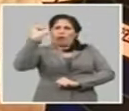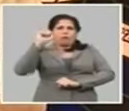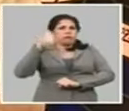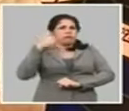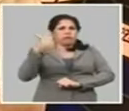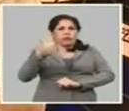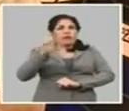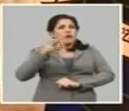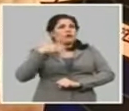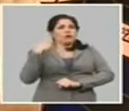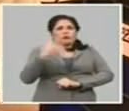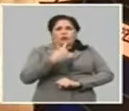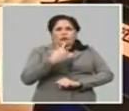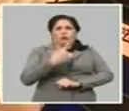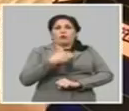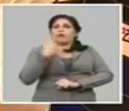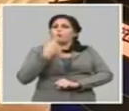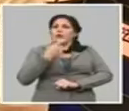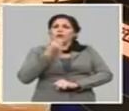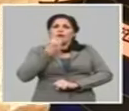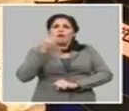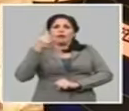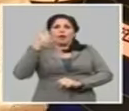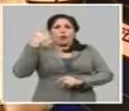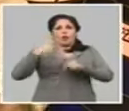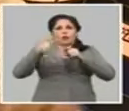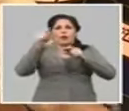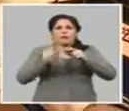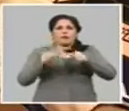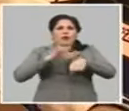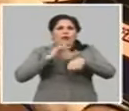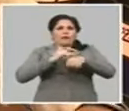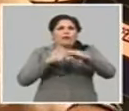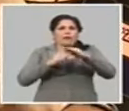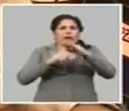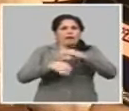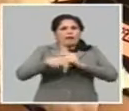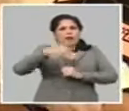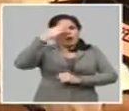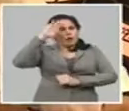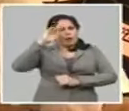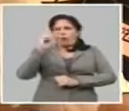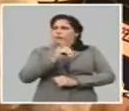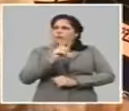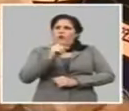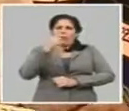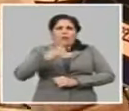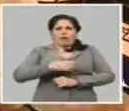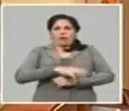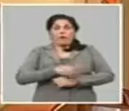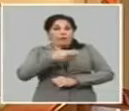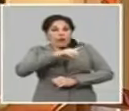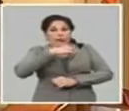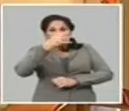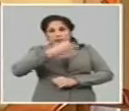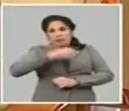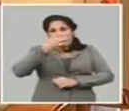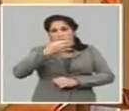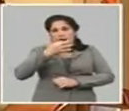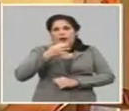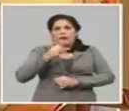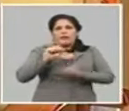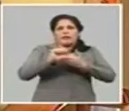frontera tomar medidas que eviten que puedan entrar personas con esta enfermedad pues ayer hablaba del tema de los servicios